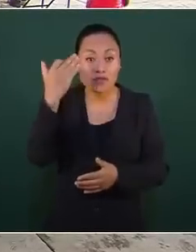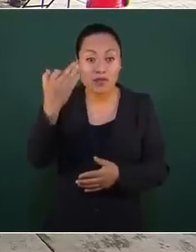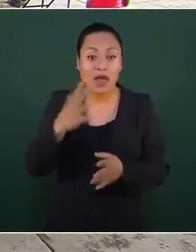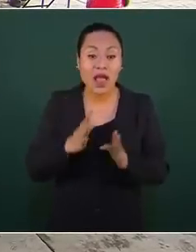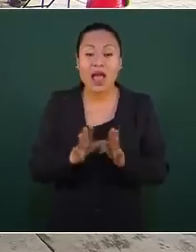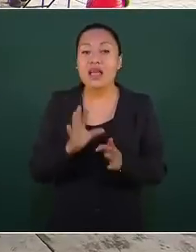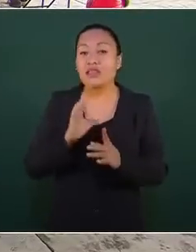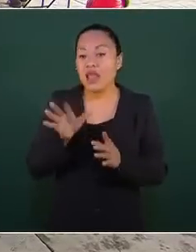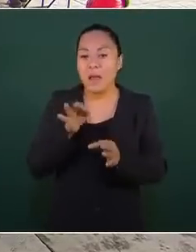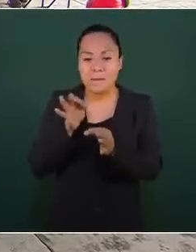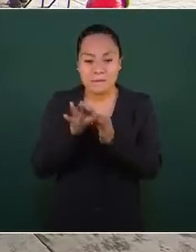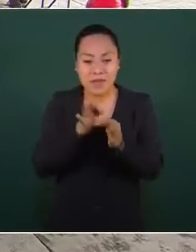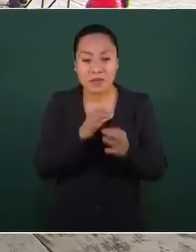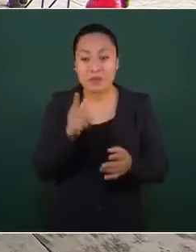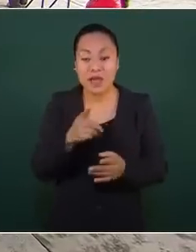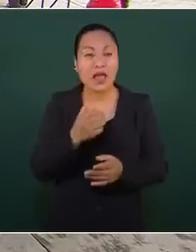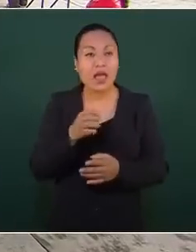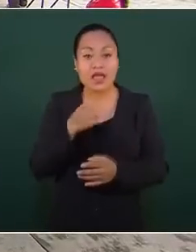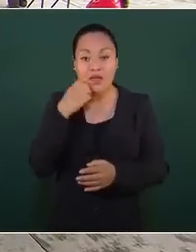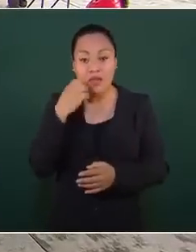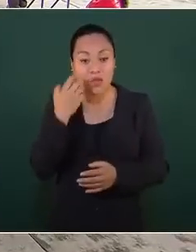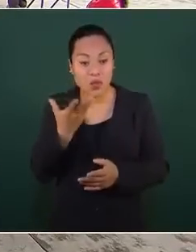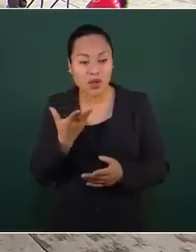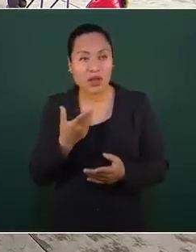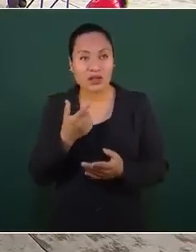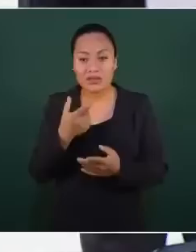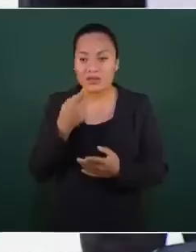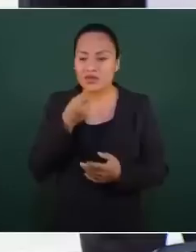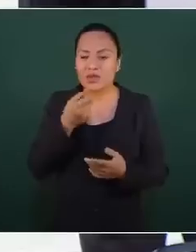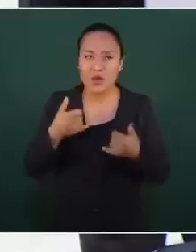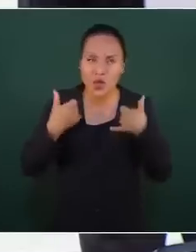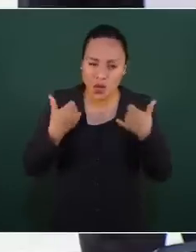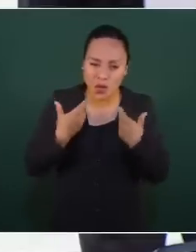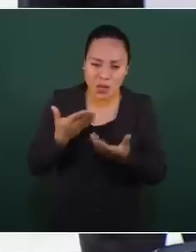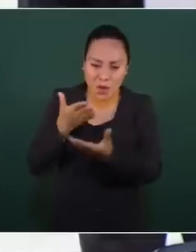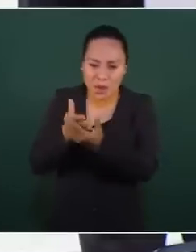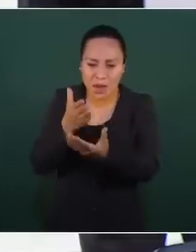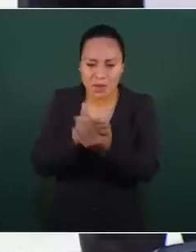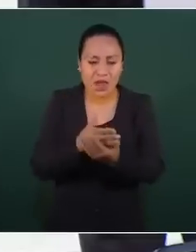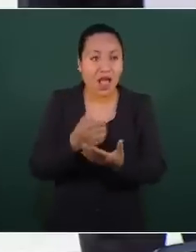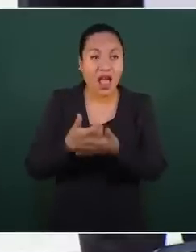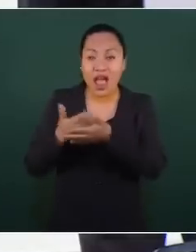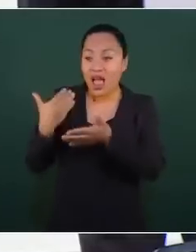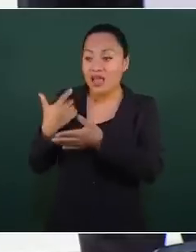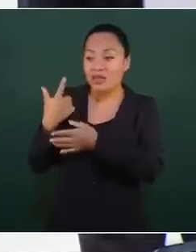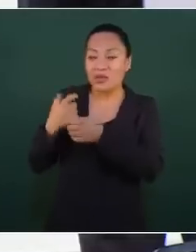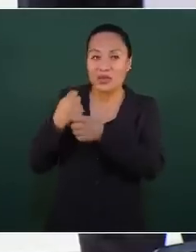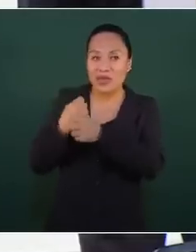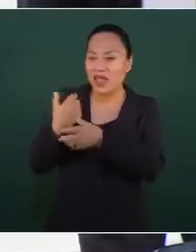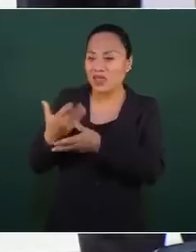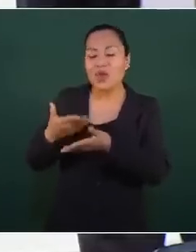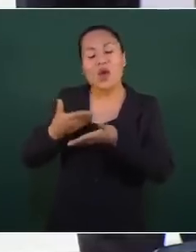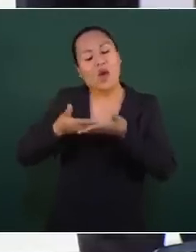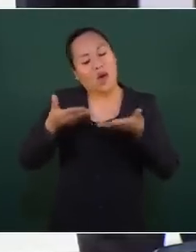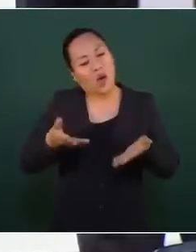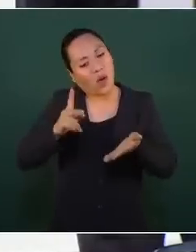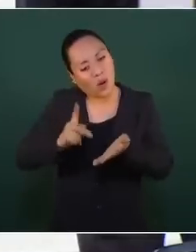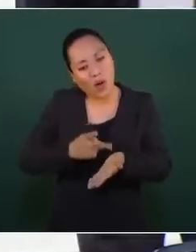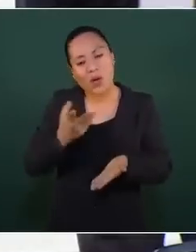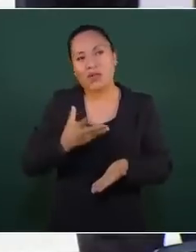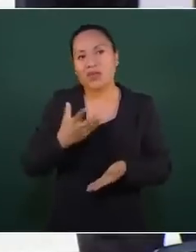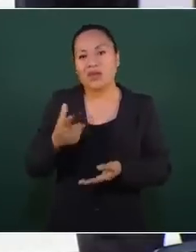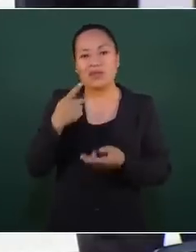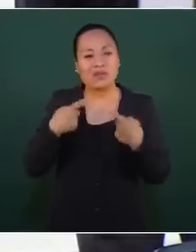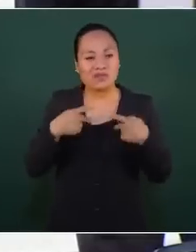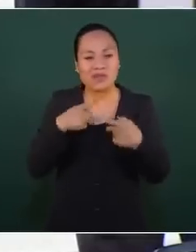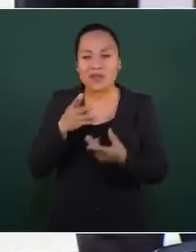que este año precisamente miles de rechazados otra vez en la UAPO, como año con año se registra, donde